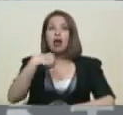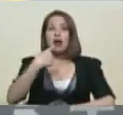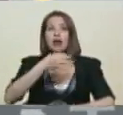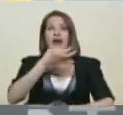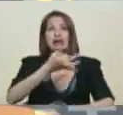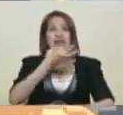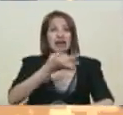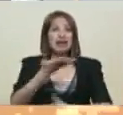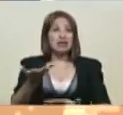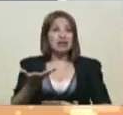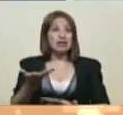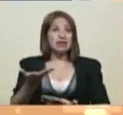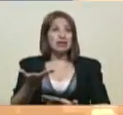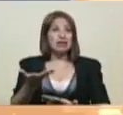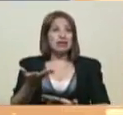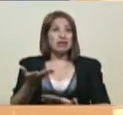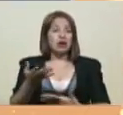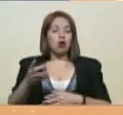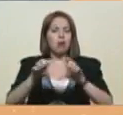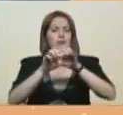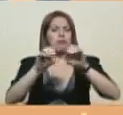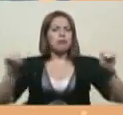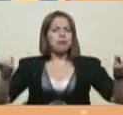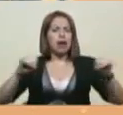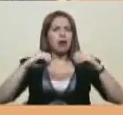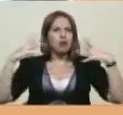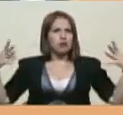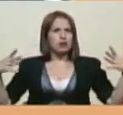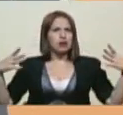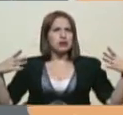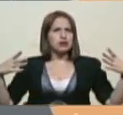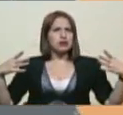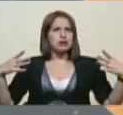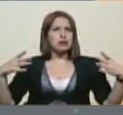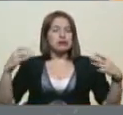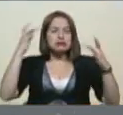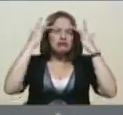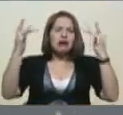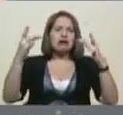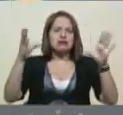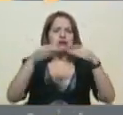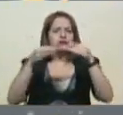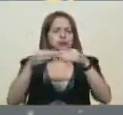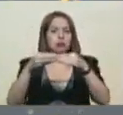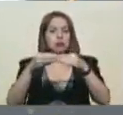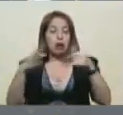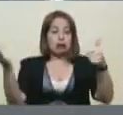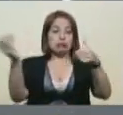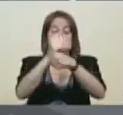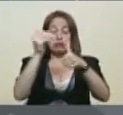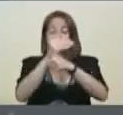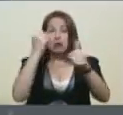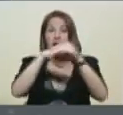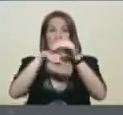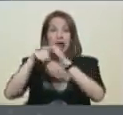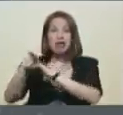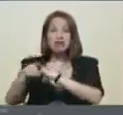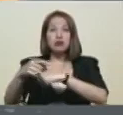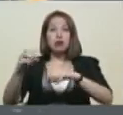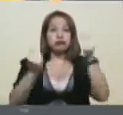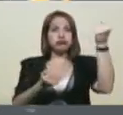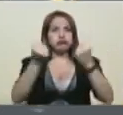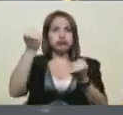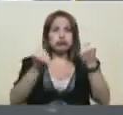organización Los Palos Grandes. De acuerdo a esa información de inteligencia, fue localizado en el interior de un vehículo